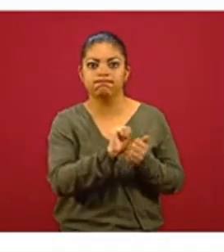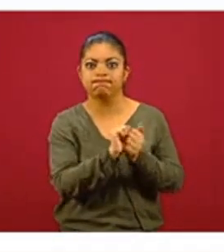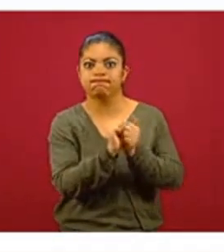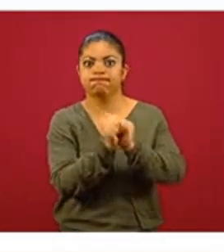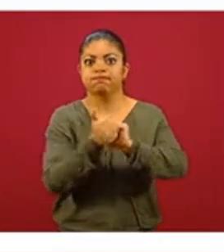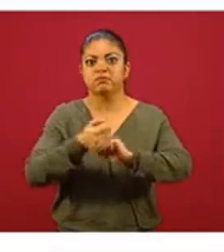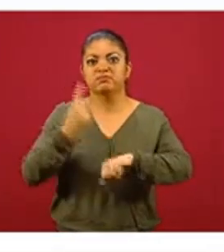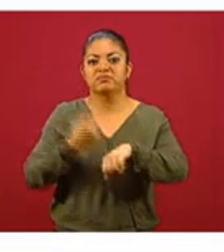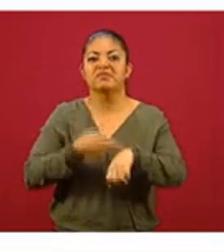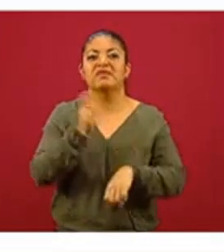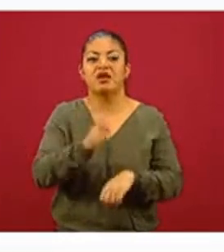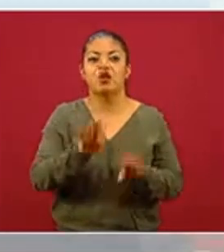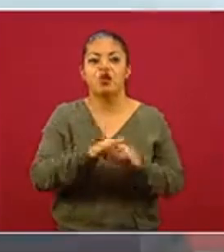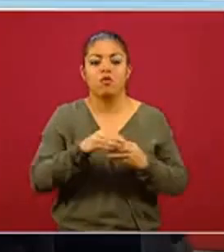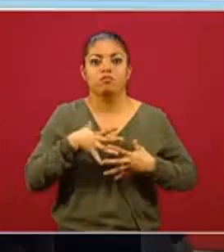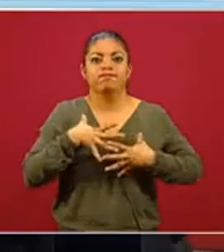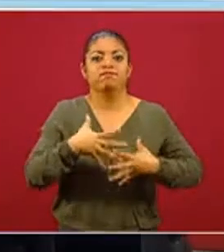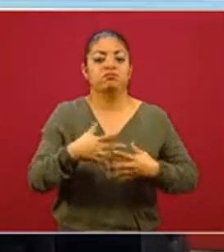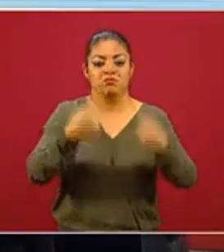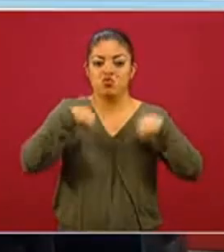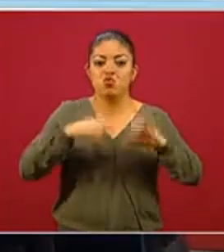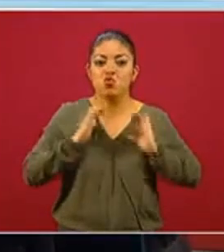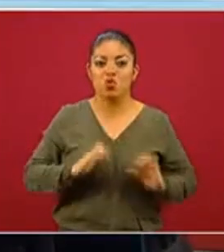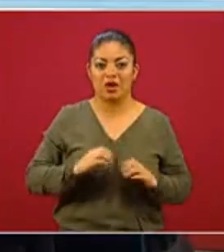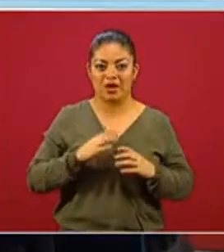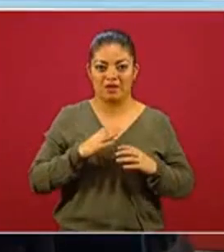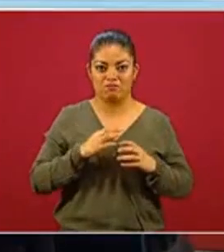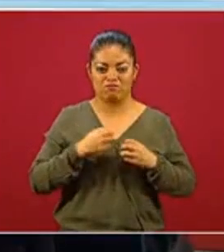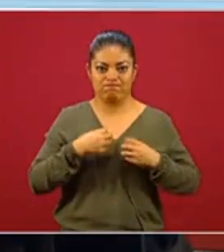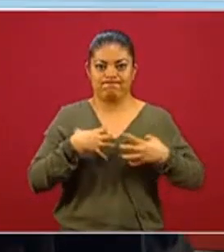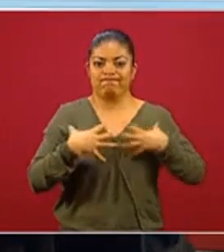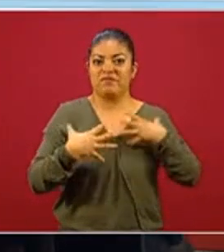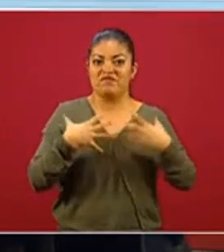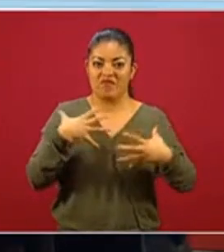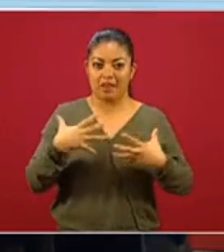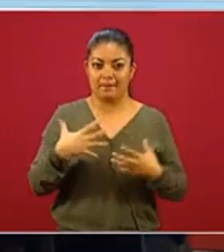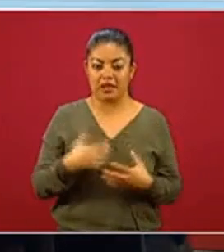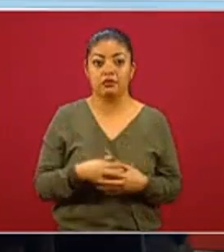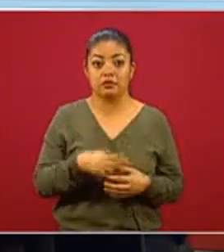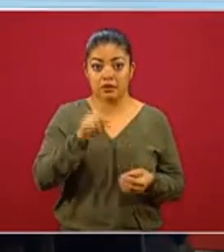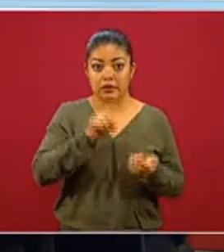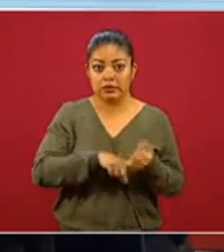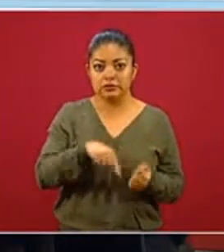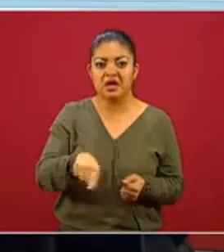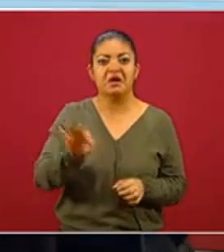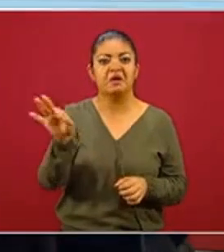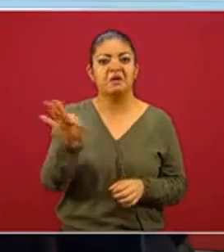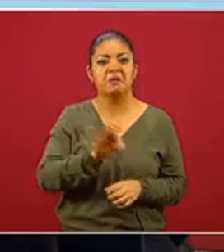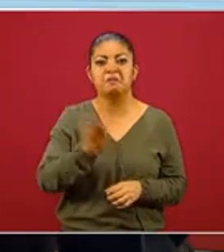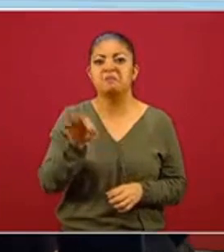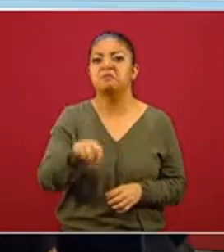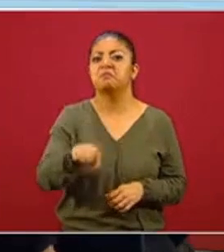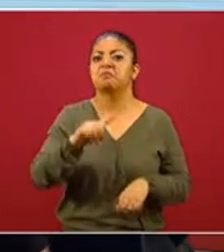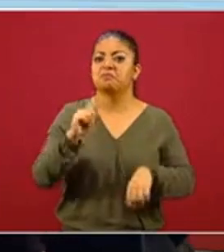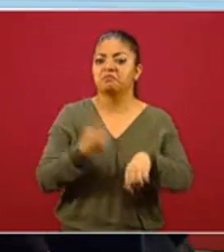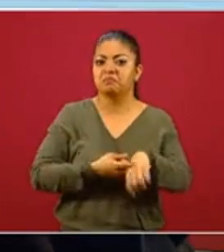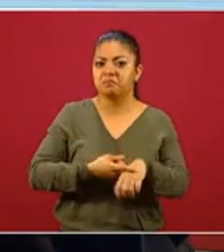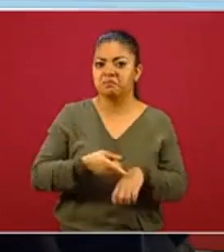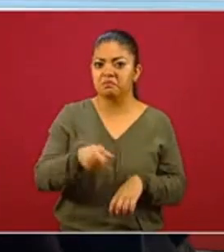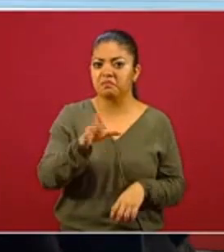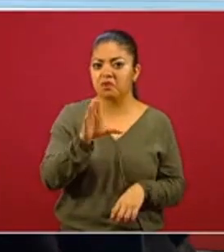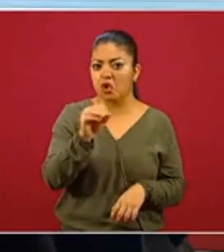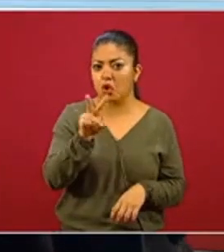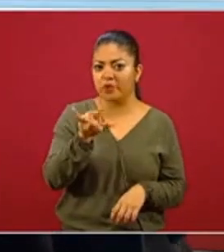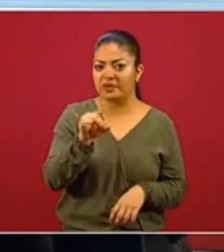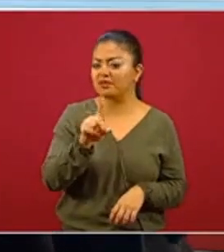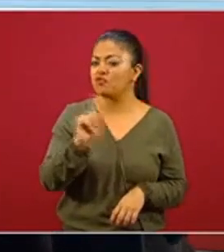una respuesta inmune. No es que se vaya a presentar COVID-19 en niños de esta manera.